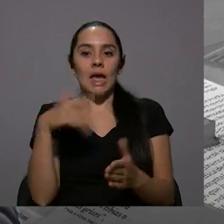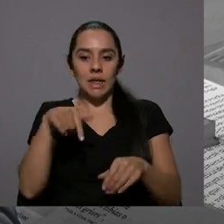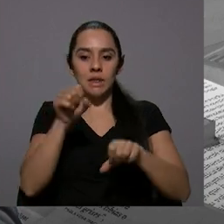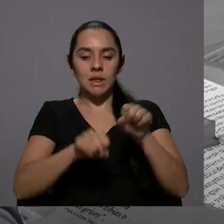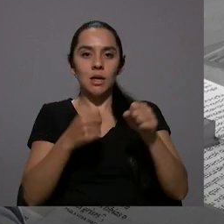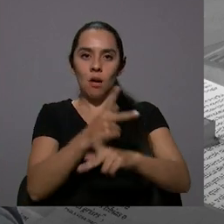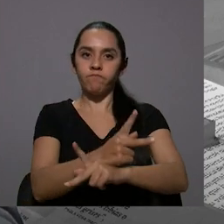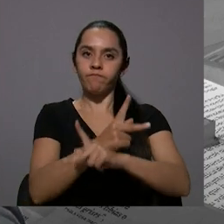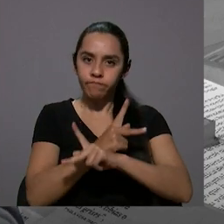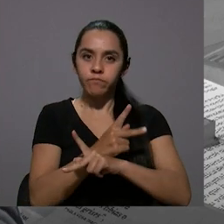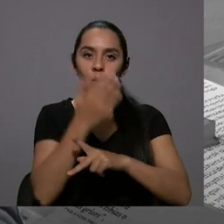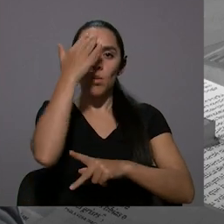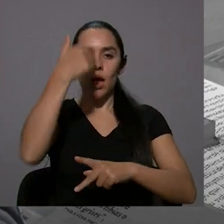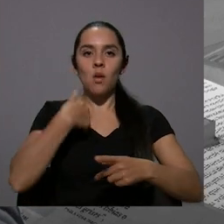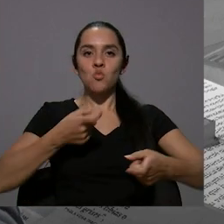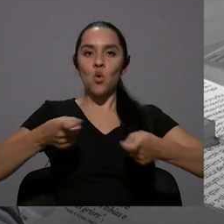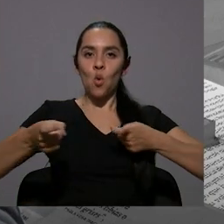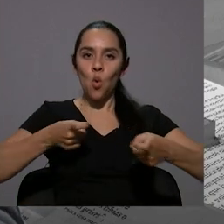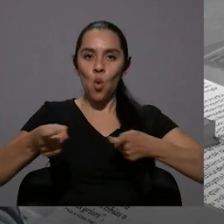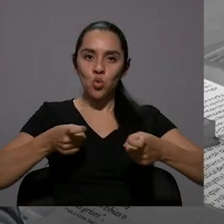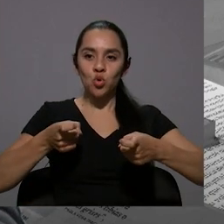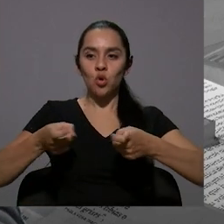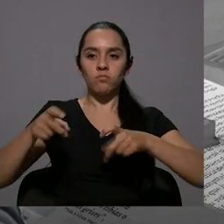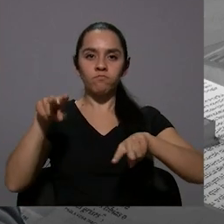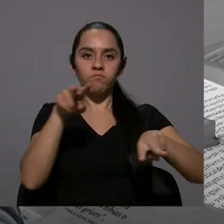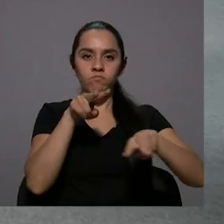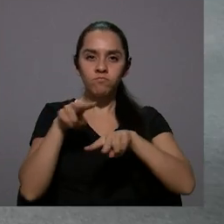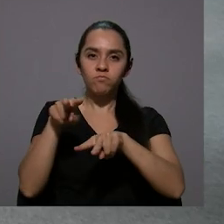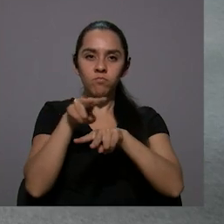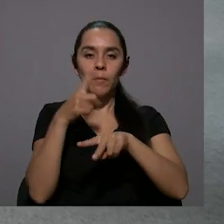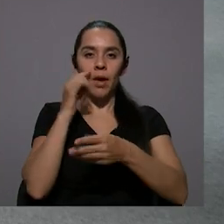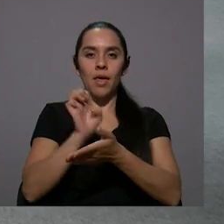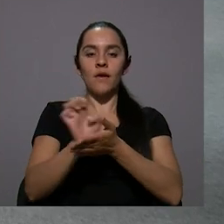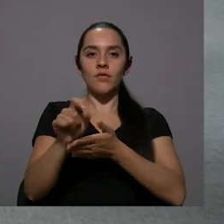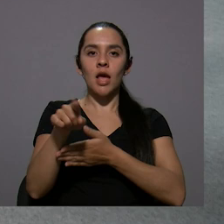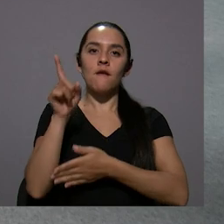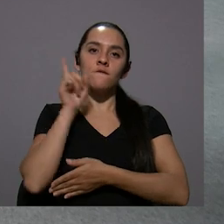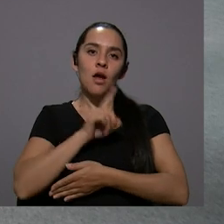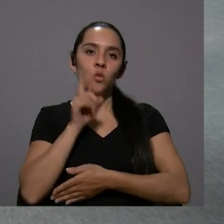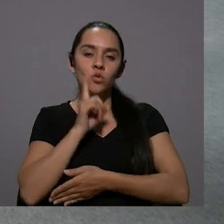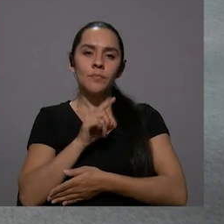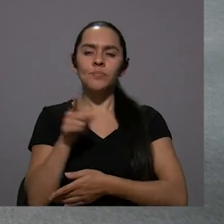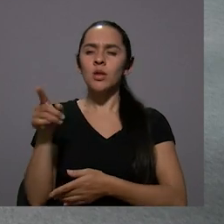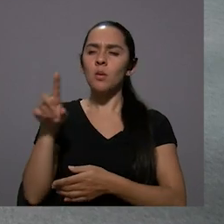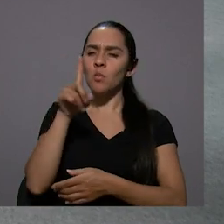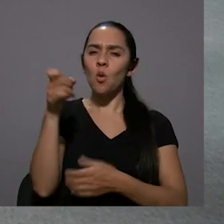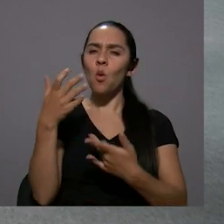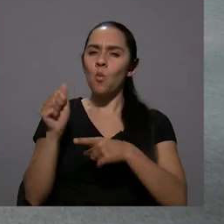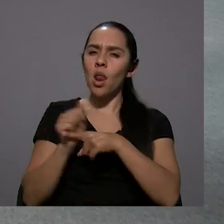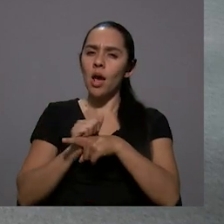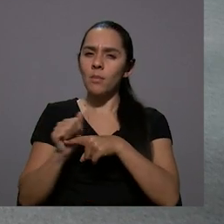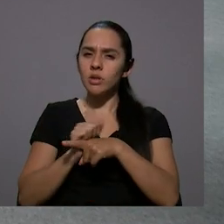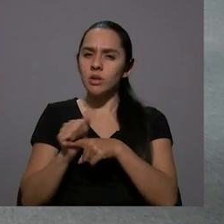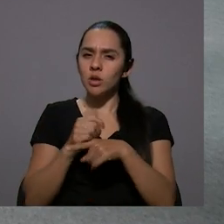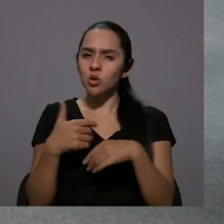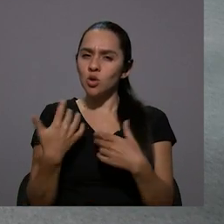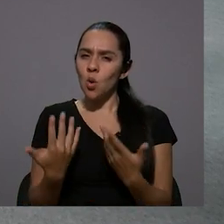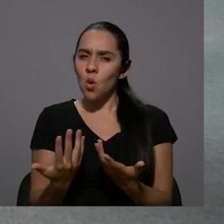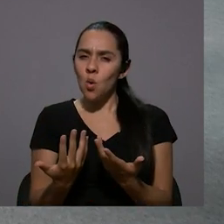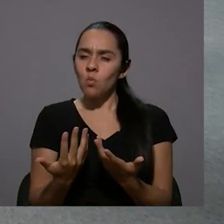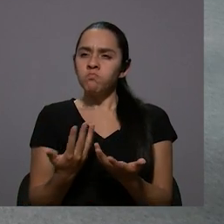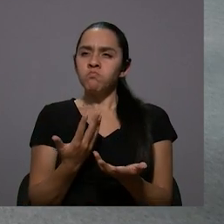riesgos porque hay muchos controles cruzados verdad para evitarlos la capacitación Cómo fue fue